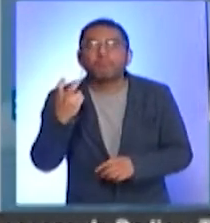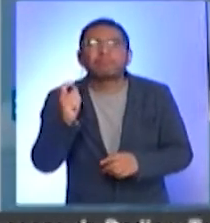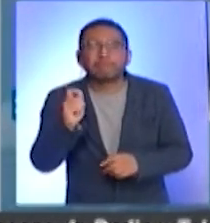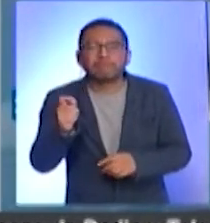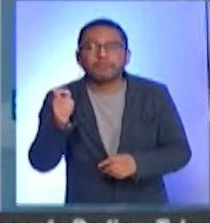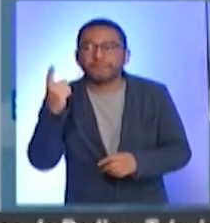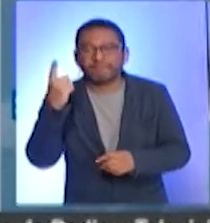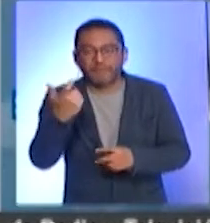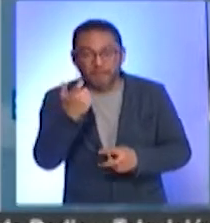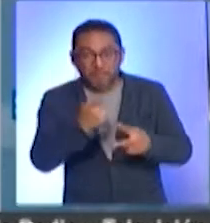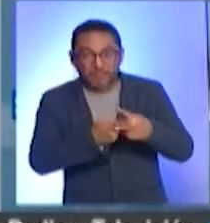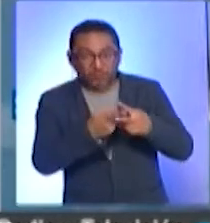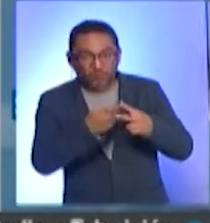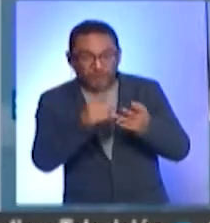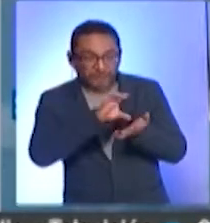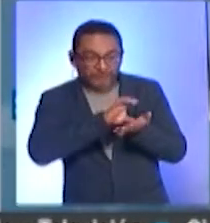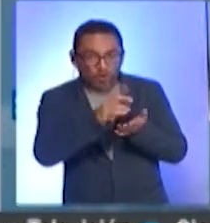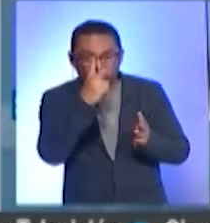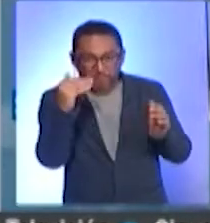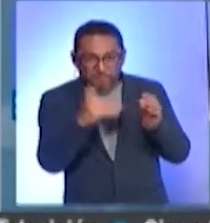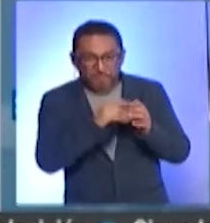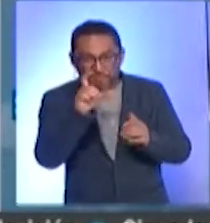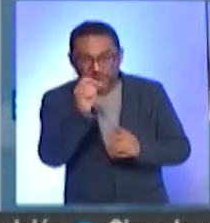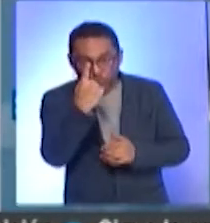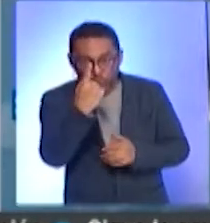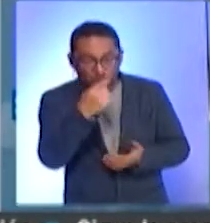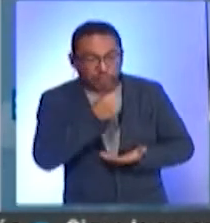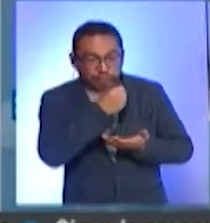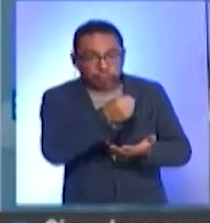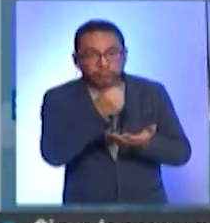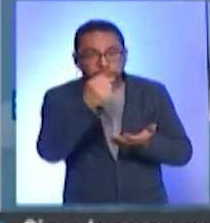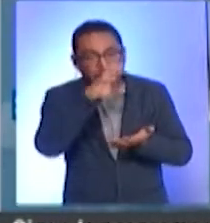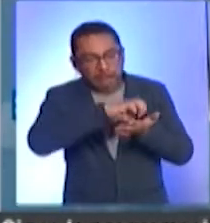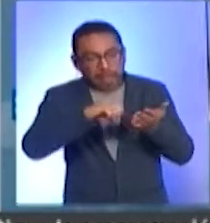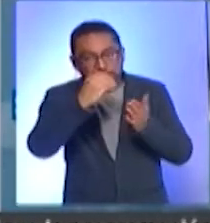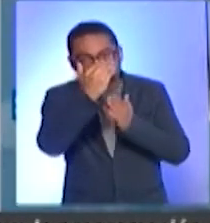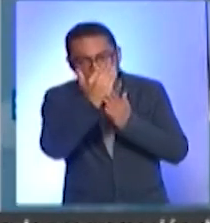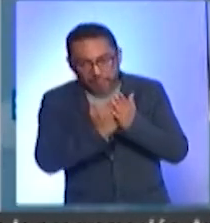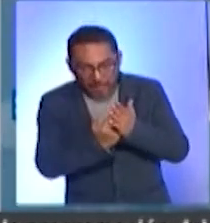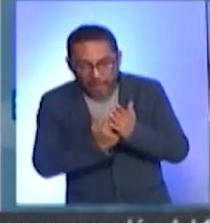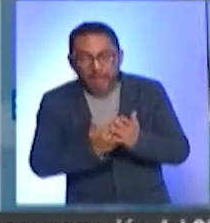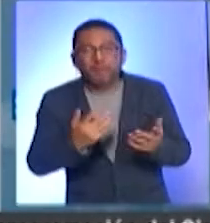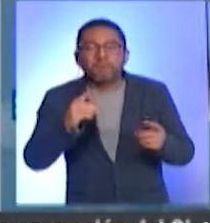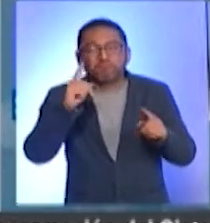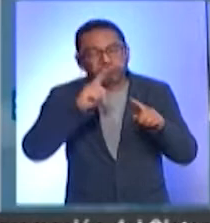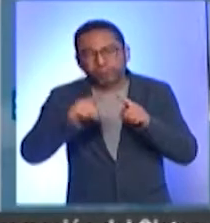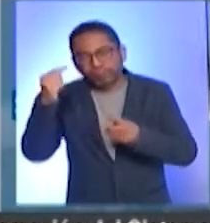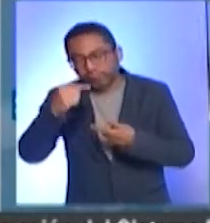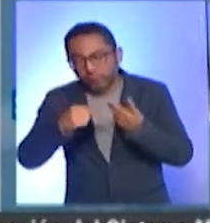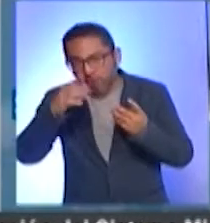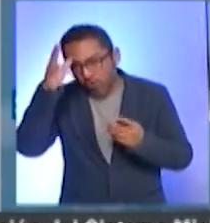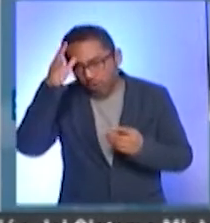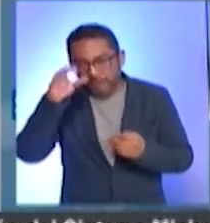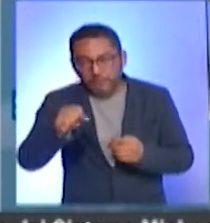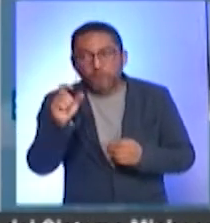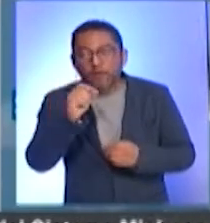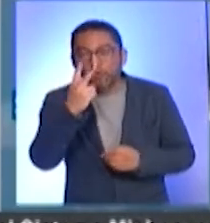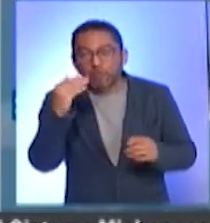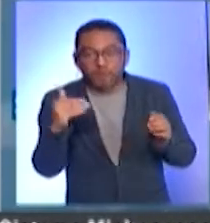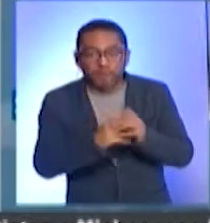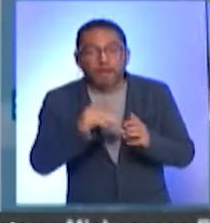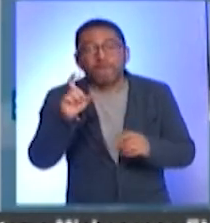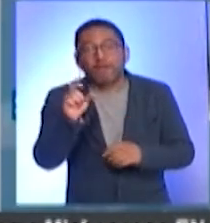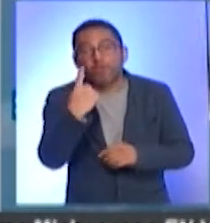del presupuesto 2021 y de todos los conceptos que durante el predominio no han